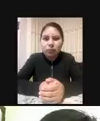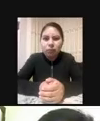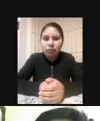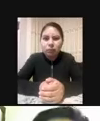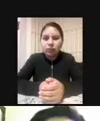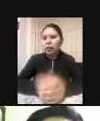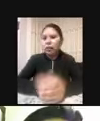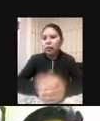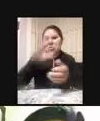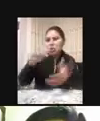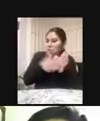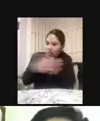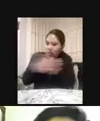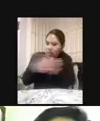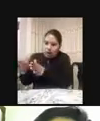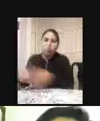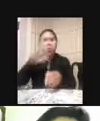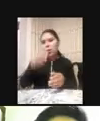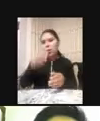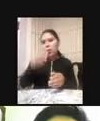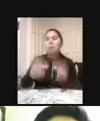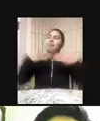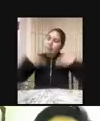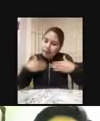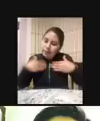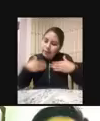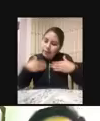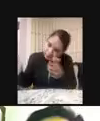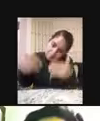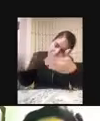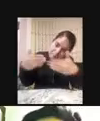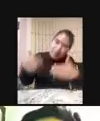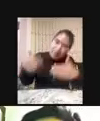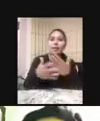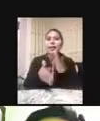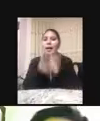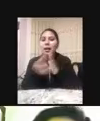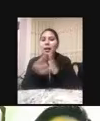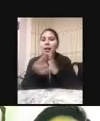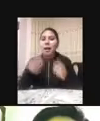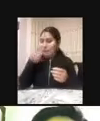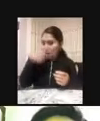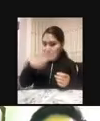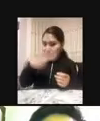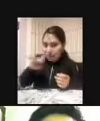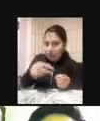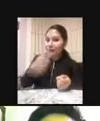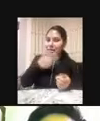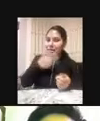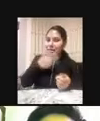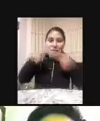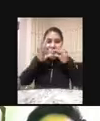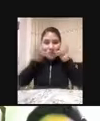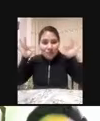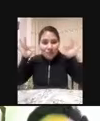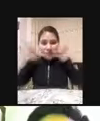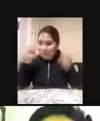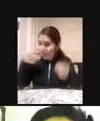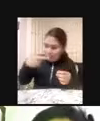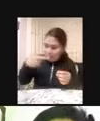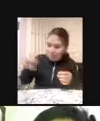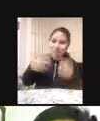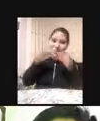niños. Hay que hablarles, hay que decirles, mira mi boca. Tal vez le quiero decir, no sé, gato, mírame, gato. Y